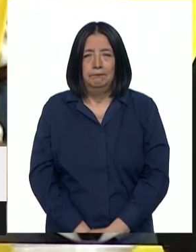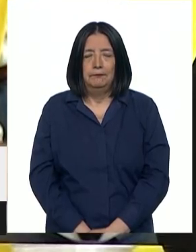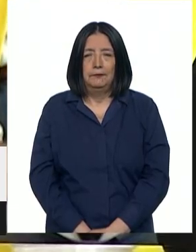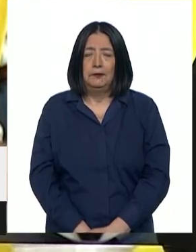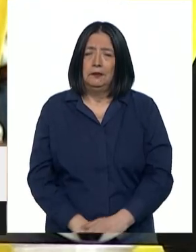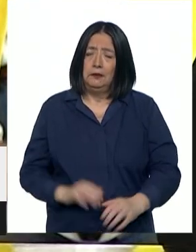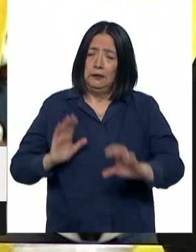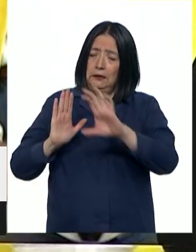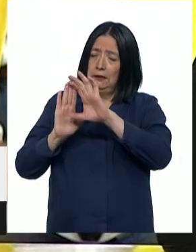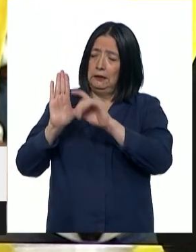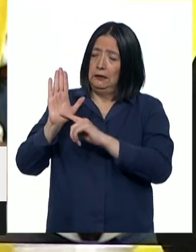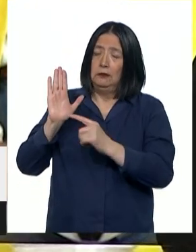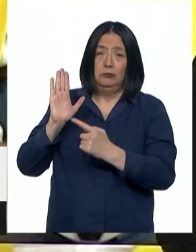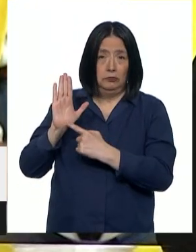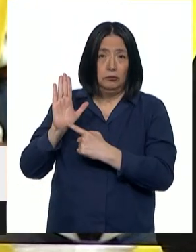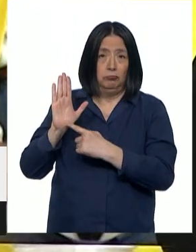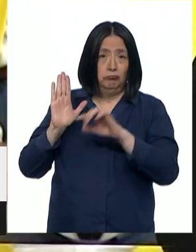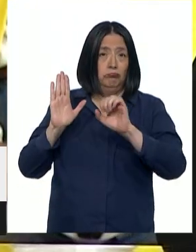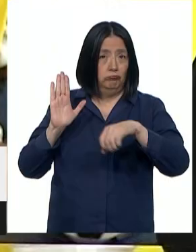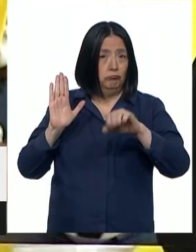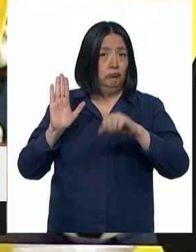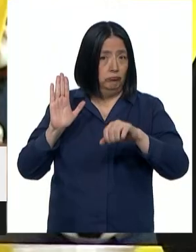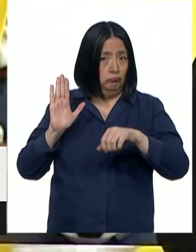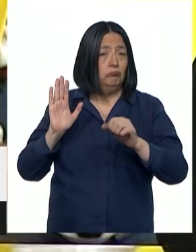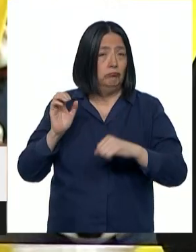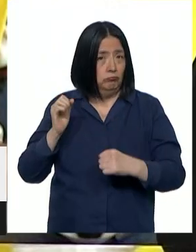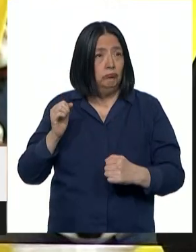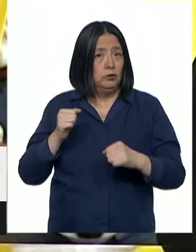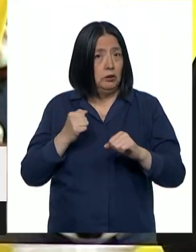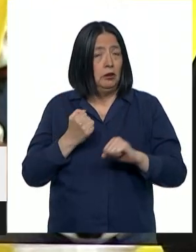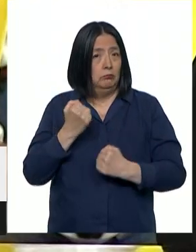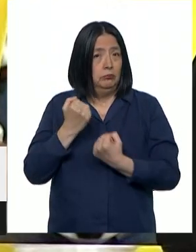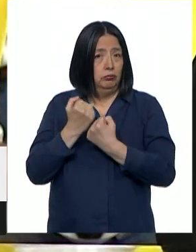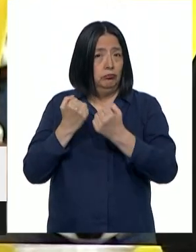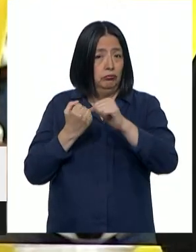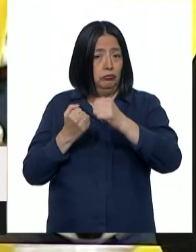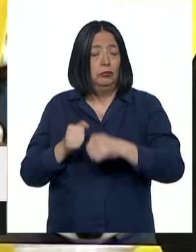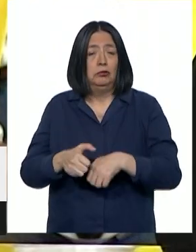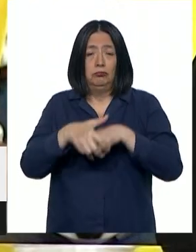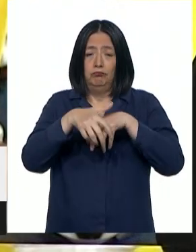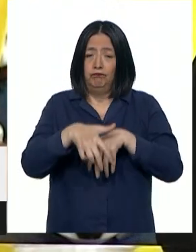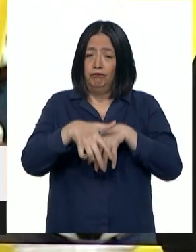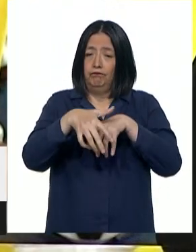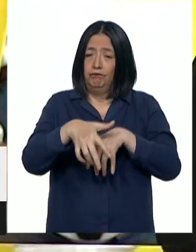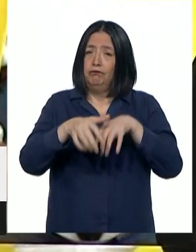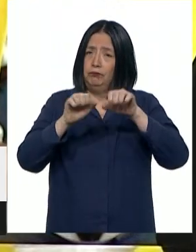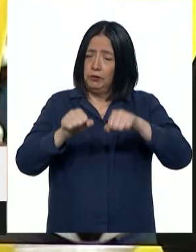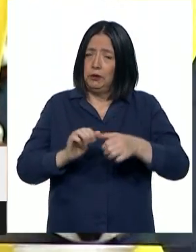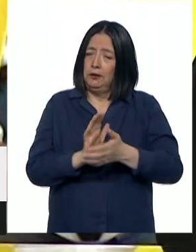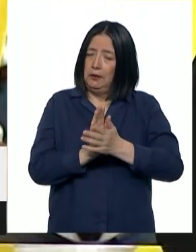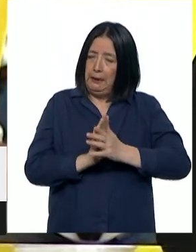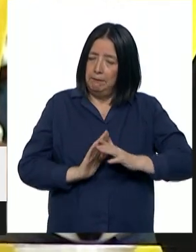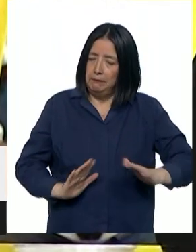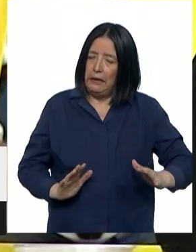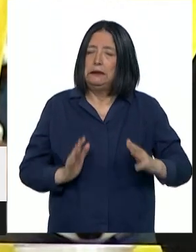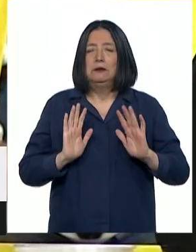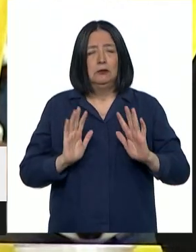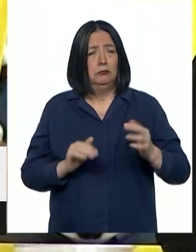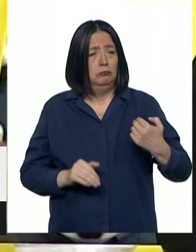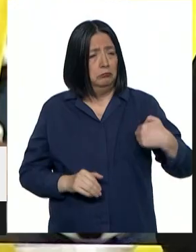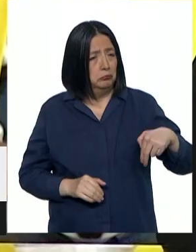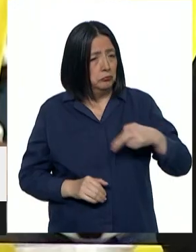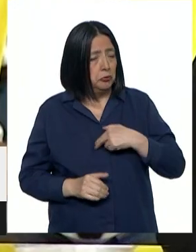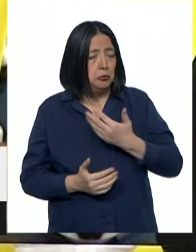La Constitución ampara las marchas pacíficas y nosotros como